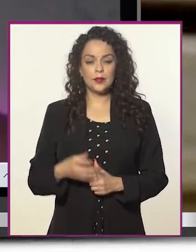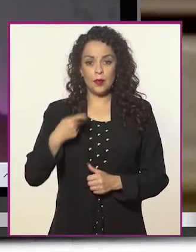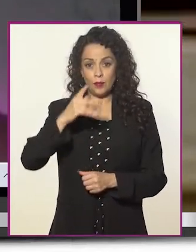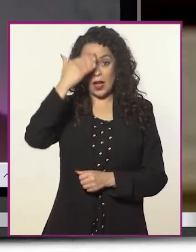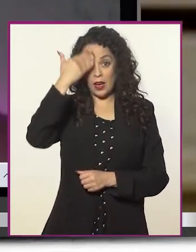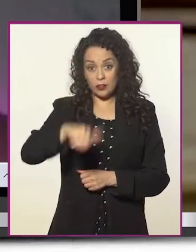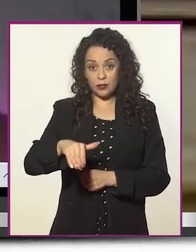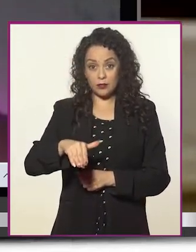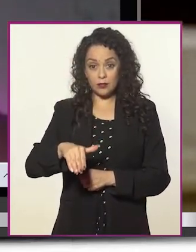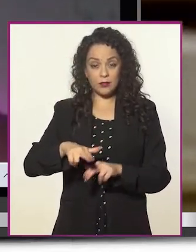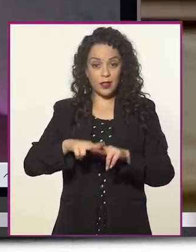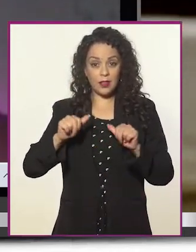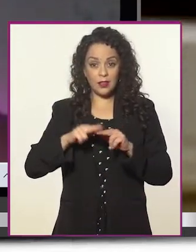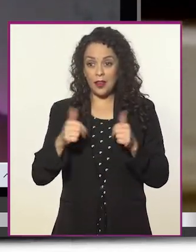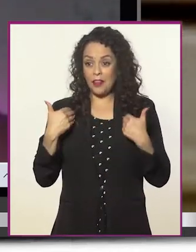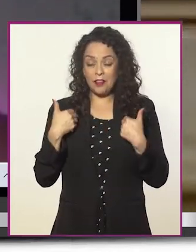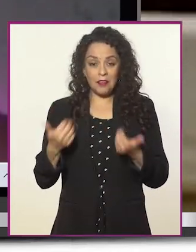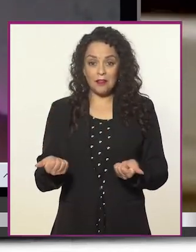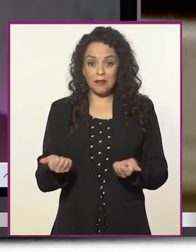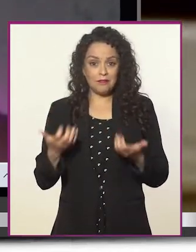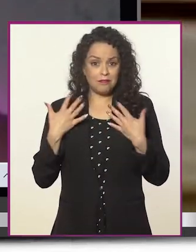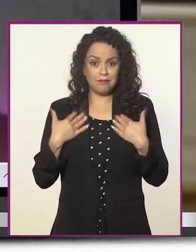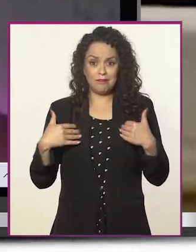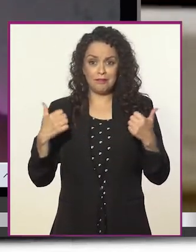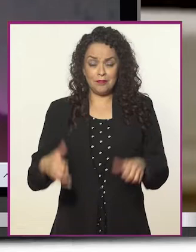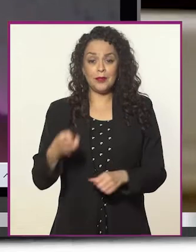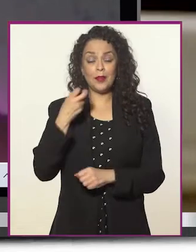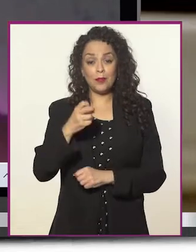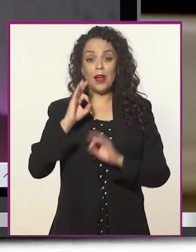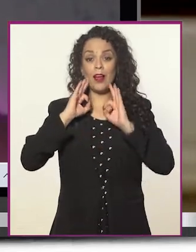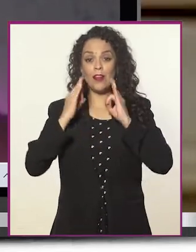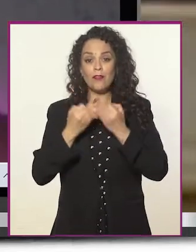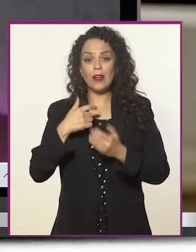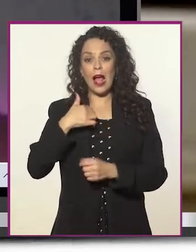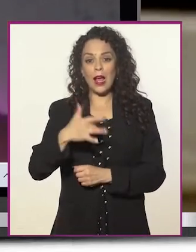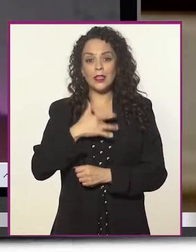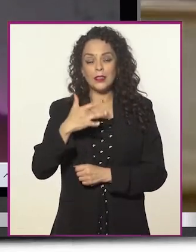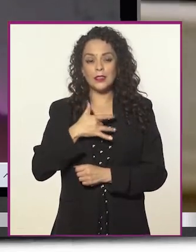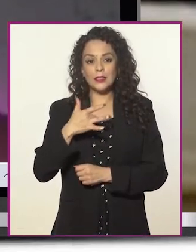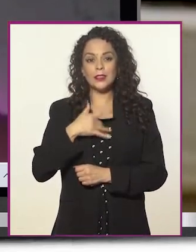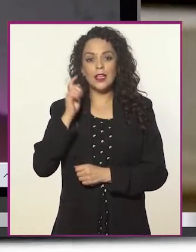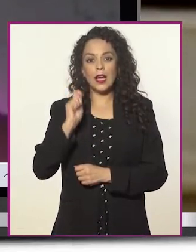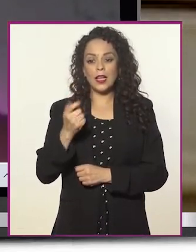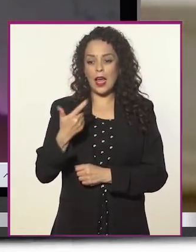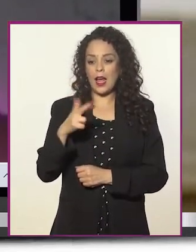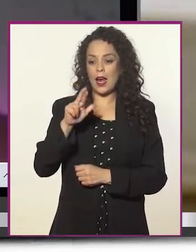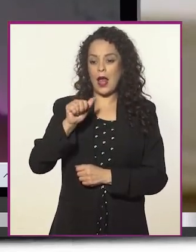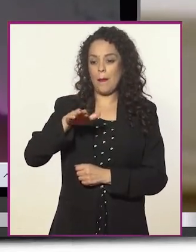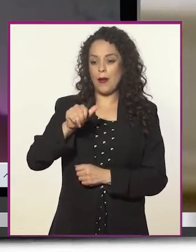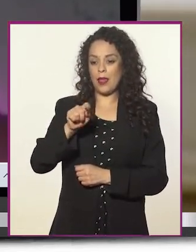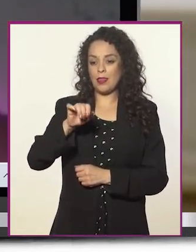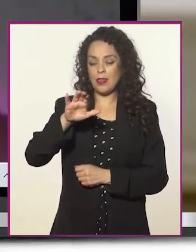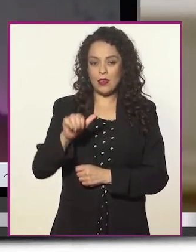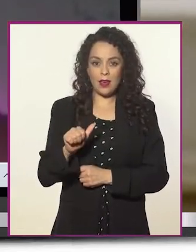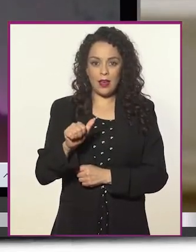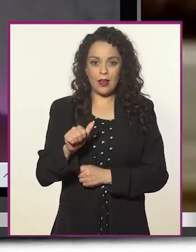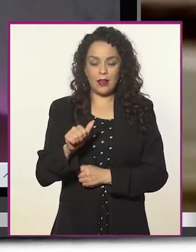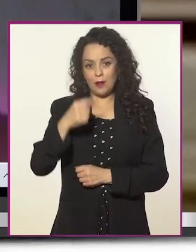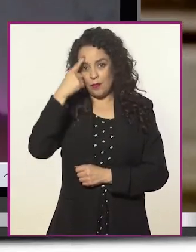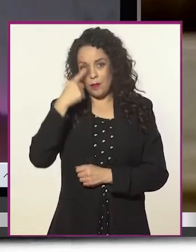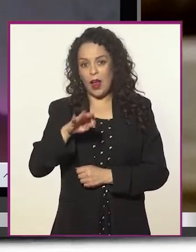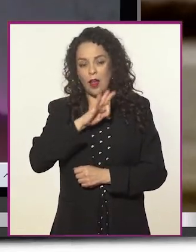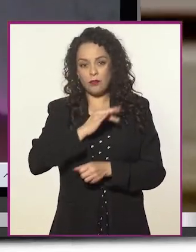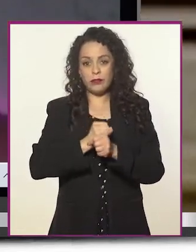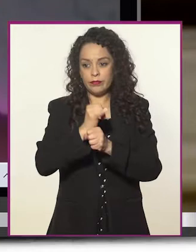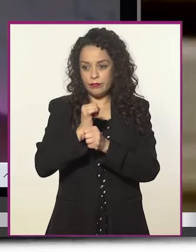sabiendo que nadie lo iba a entender. Y entonces, de alguna forma, eso me dio alguna especie de licencia dramática y pues como